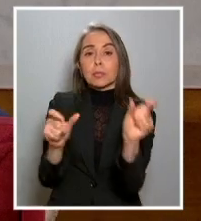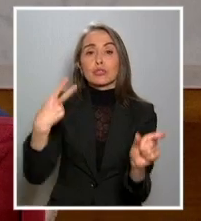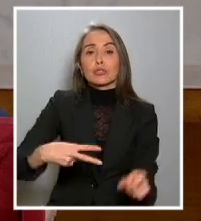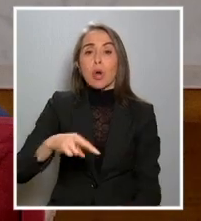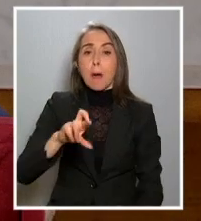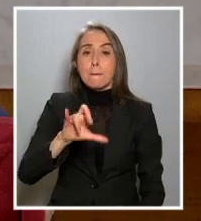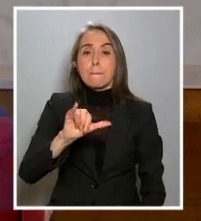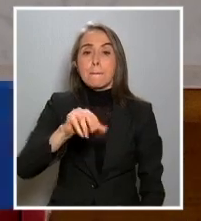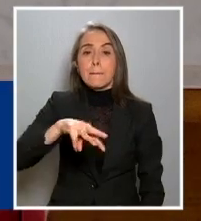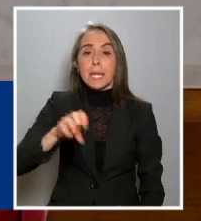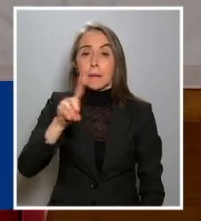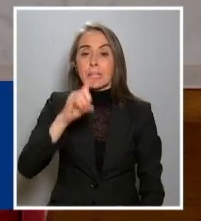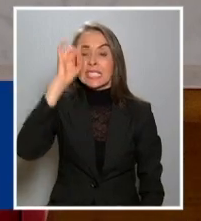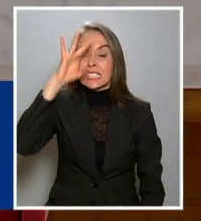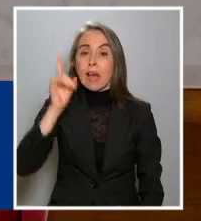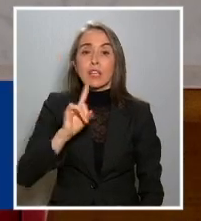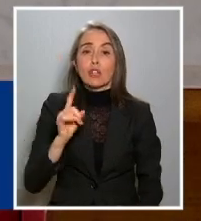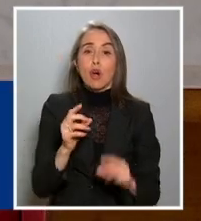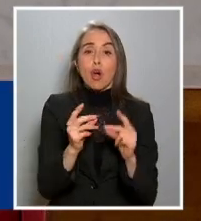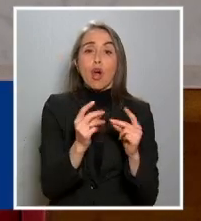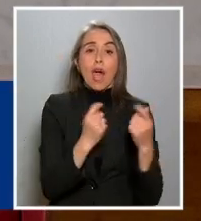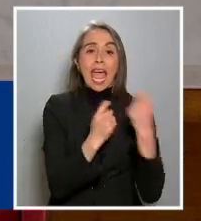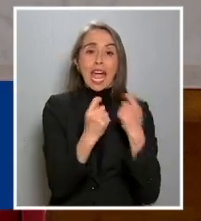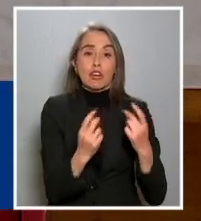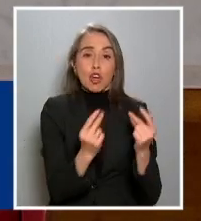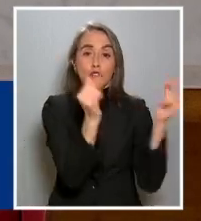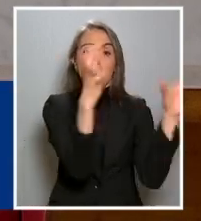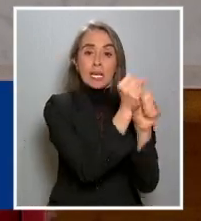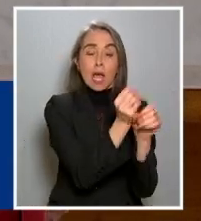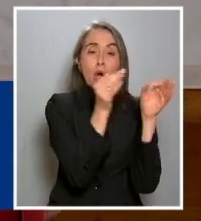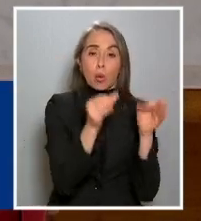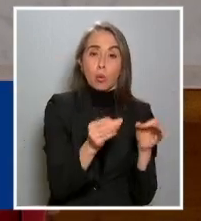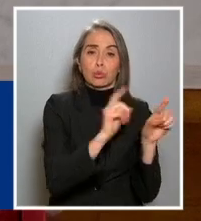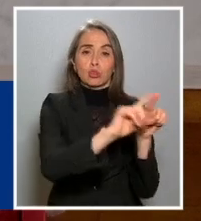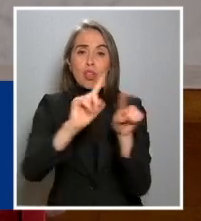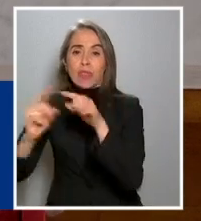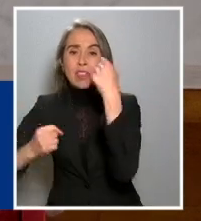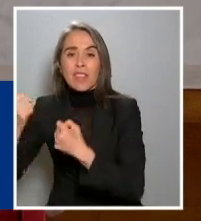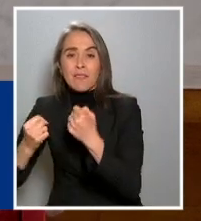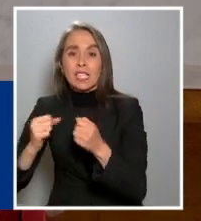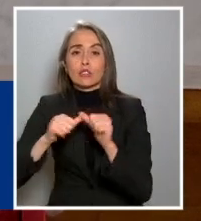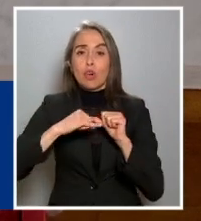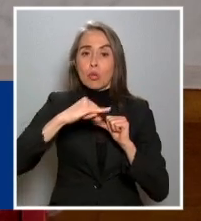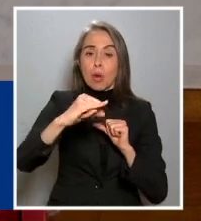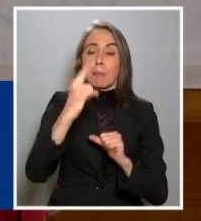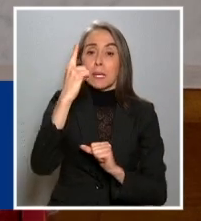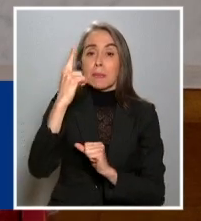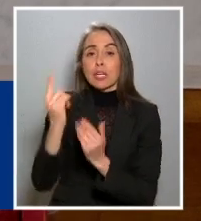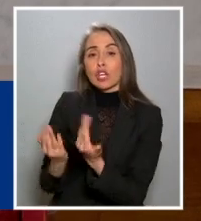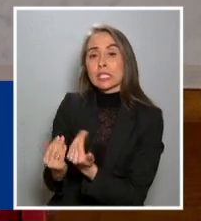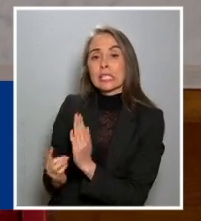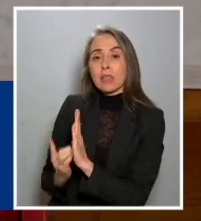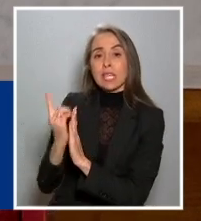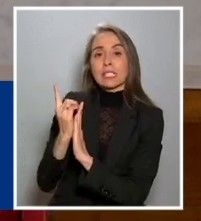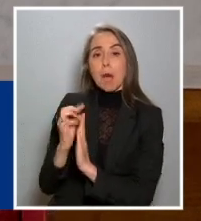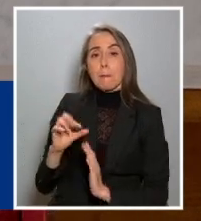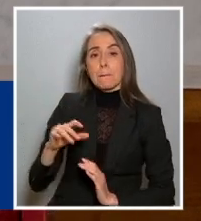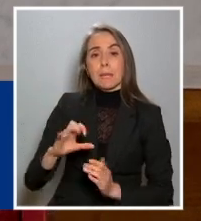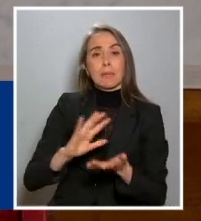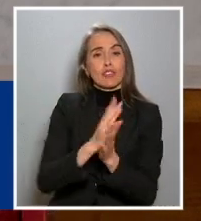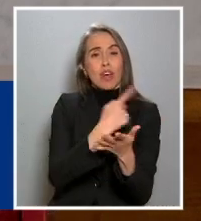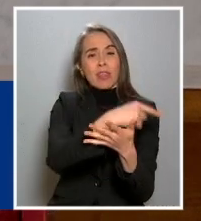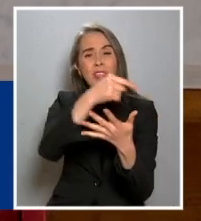porque sabemos que no va a haber aceleración económica justa, diversa y sostenible sin el desarrollo de las pymes en toda su